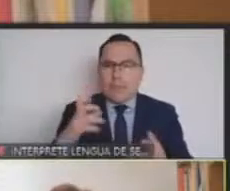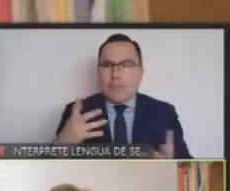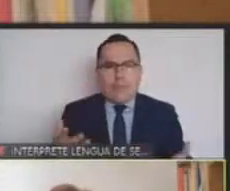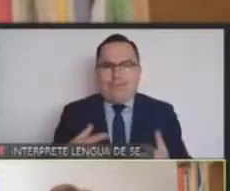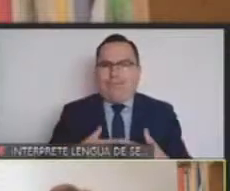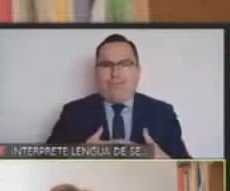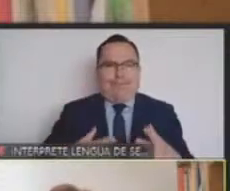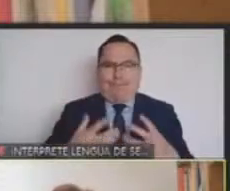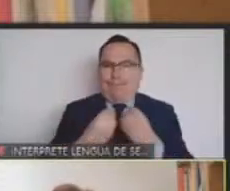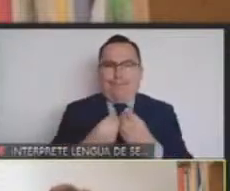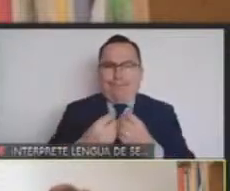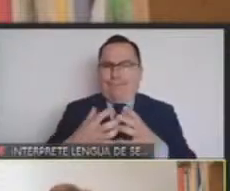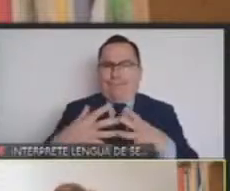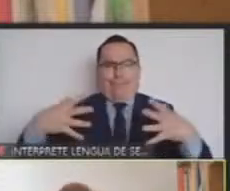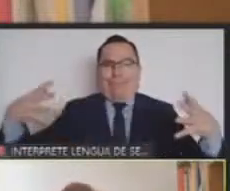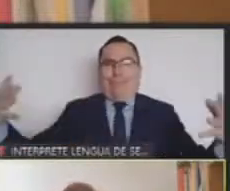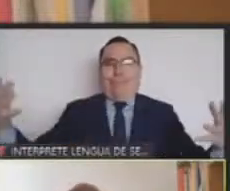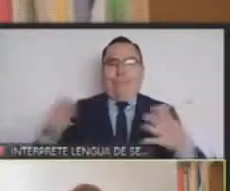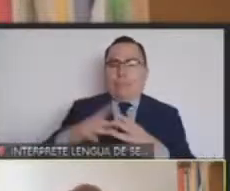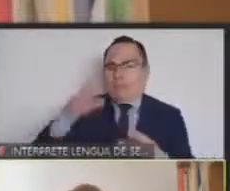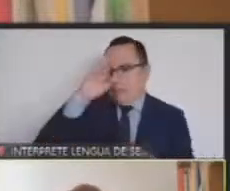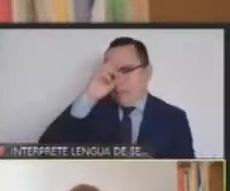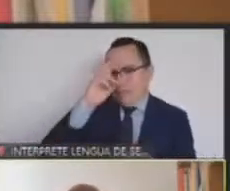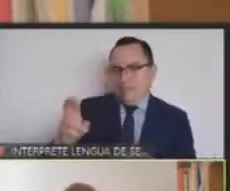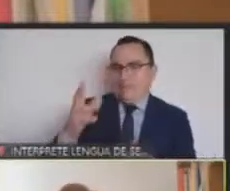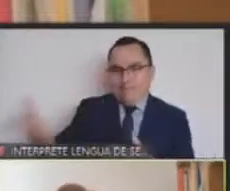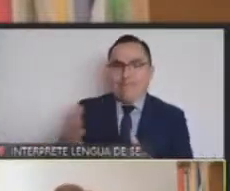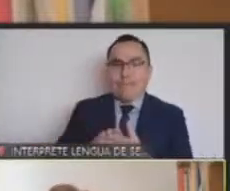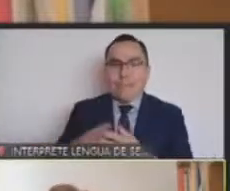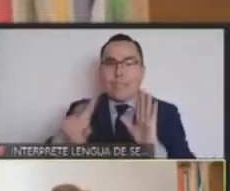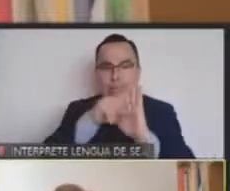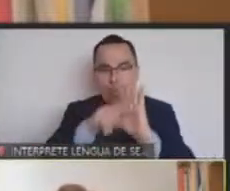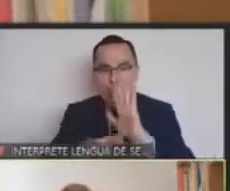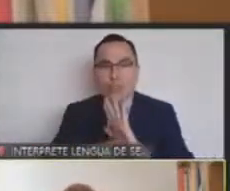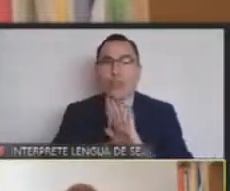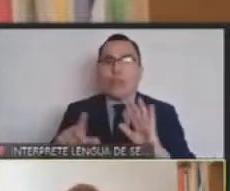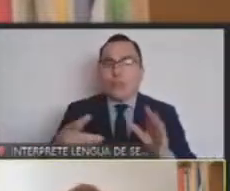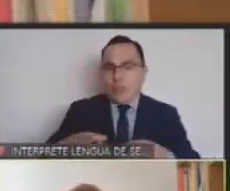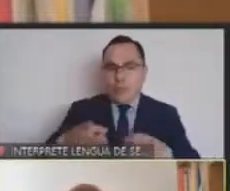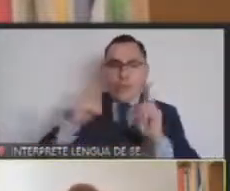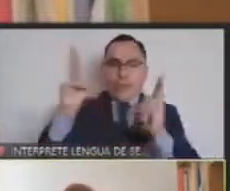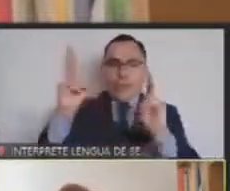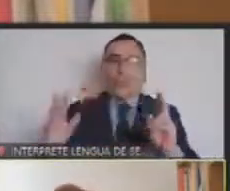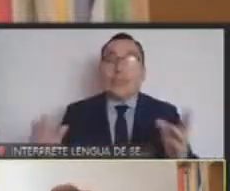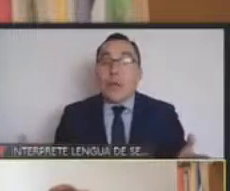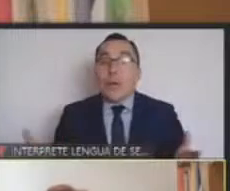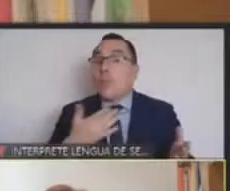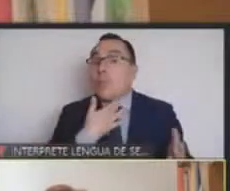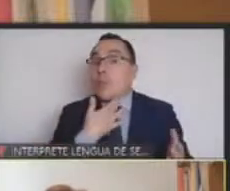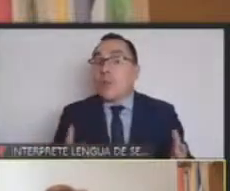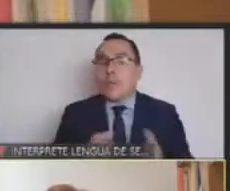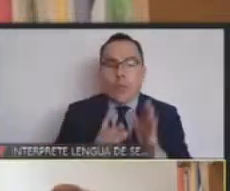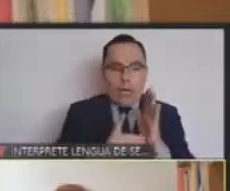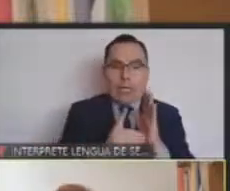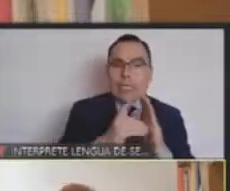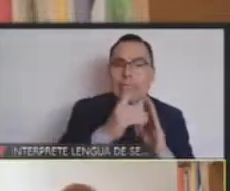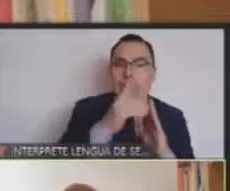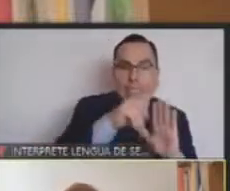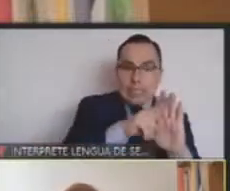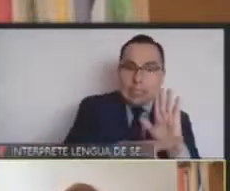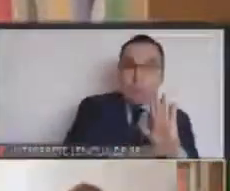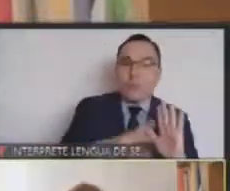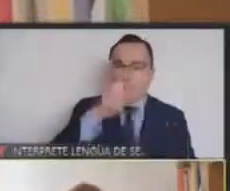respeto por la norma jurídica, por el derecho, y no se dejaba un espacio suficiente para el desarrollo de las normas